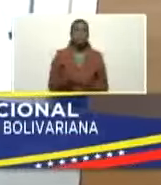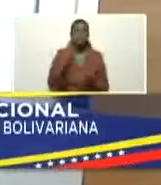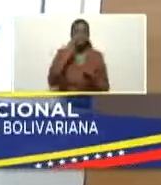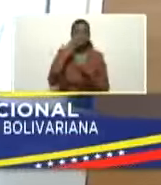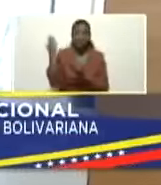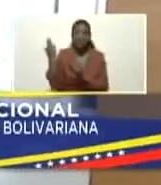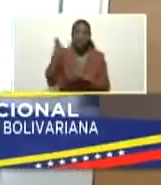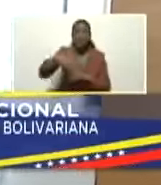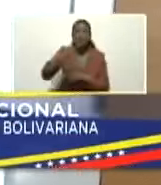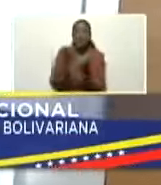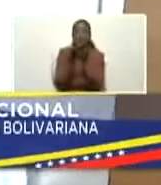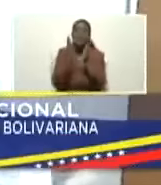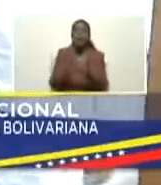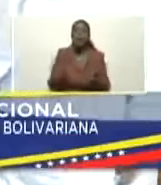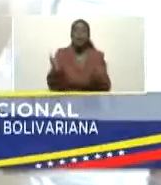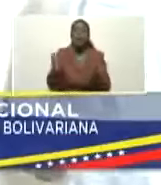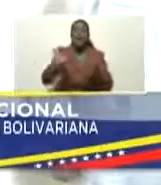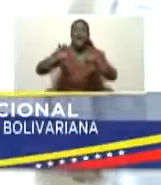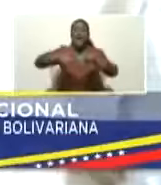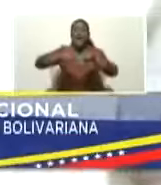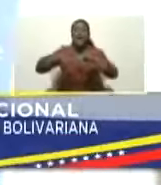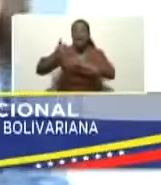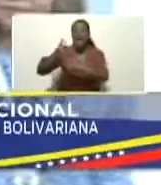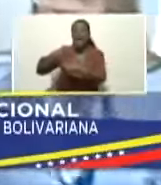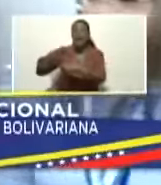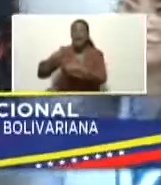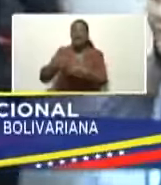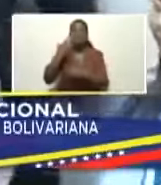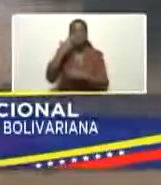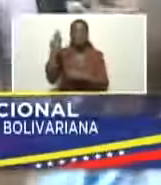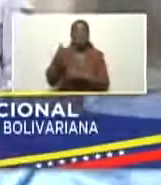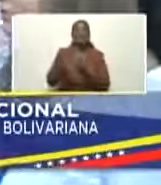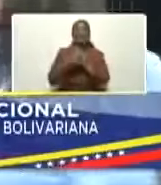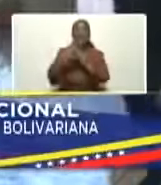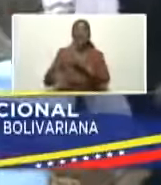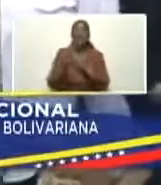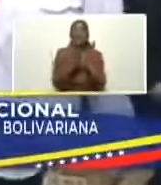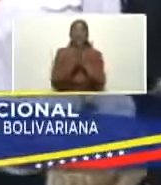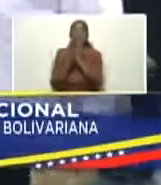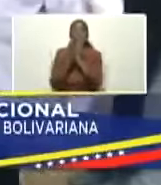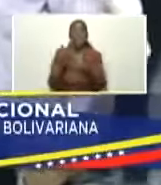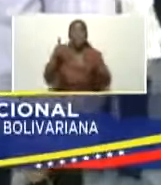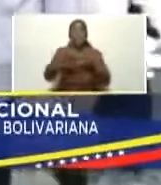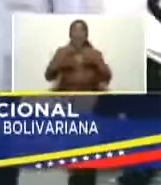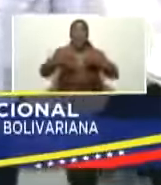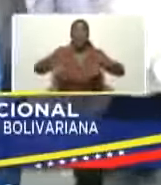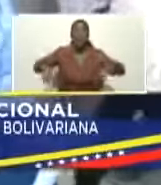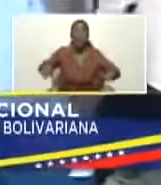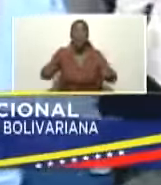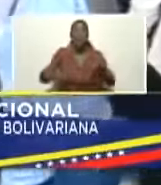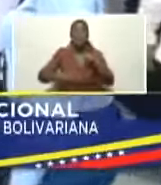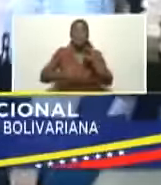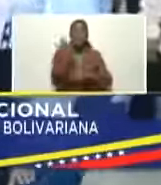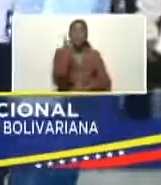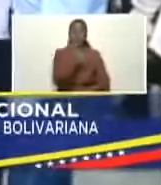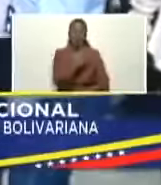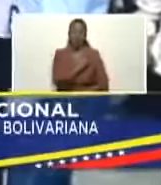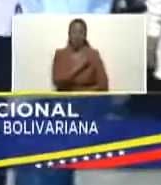venezolana. Que Dios me lo bendiga, pues. Seguimos adelante. Venimos a inaugurar esta moderna y